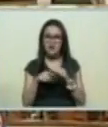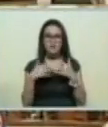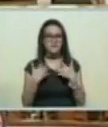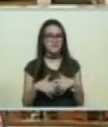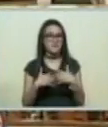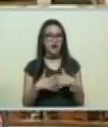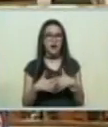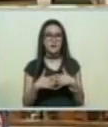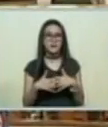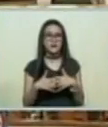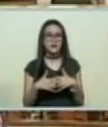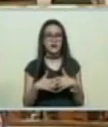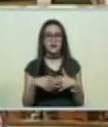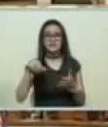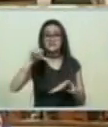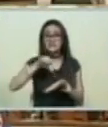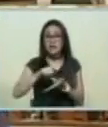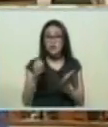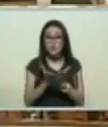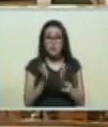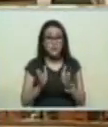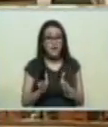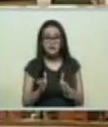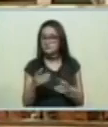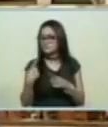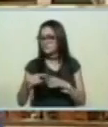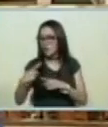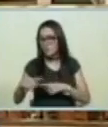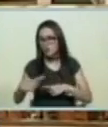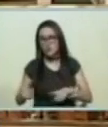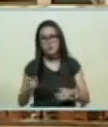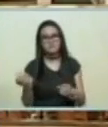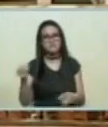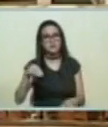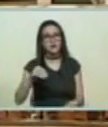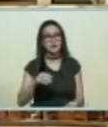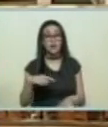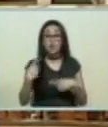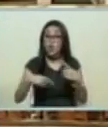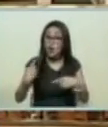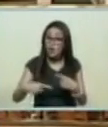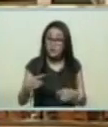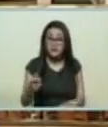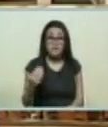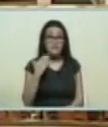fábrica, en el centro estudiante, etcétera, etcétera. Todos los días.